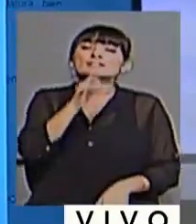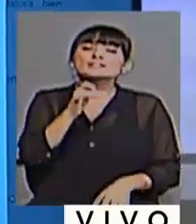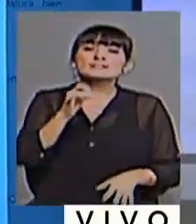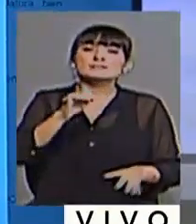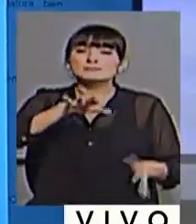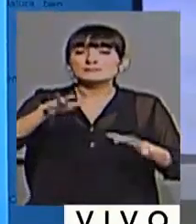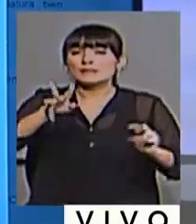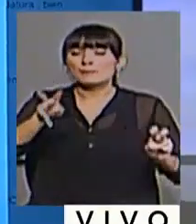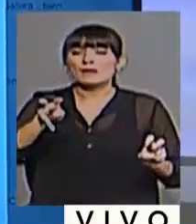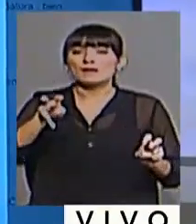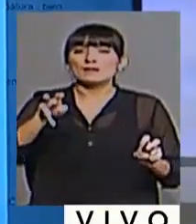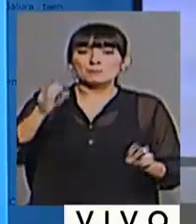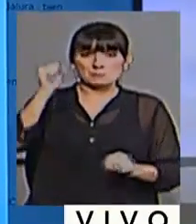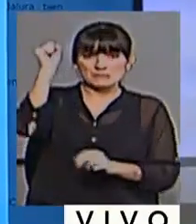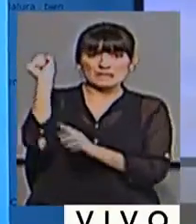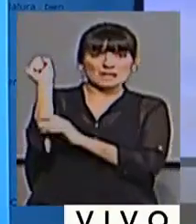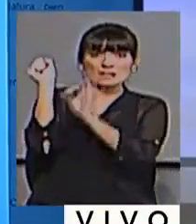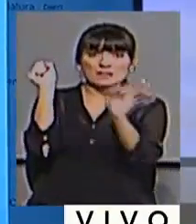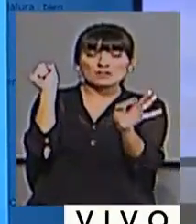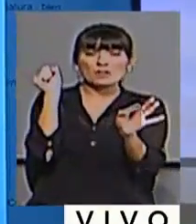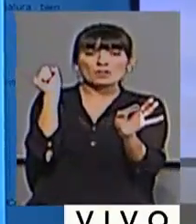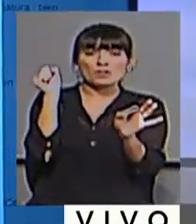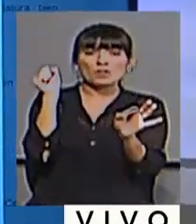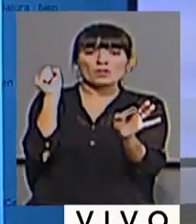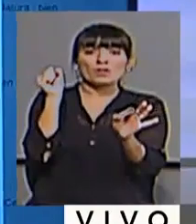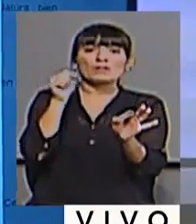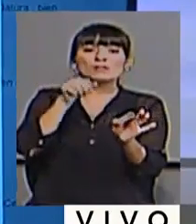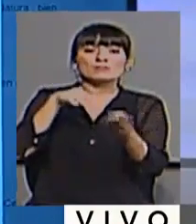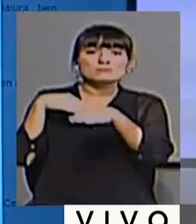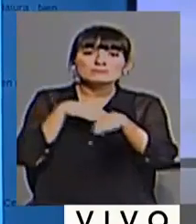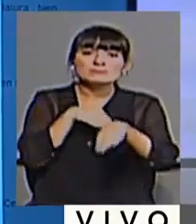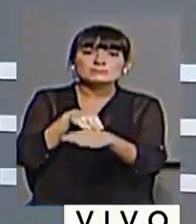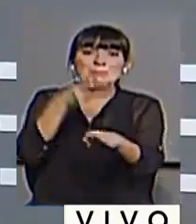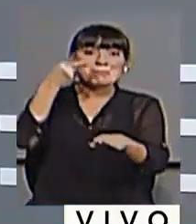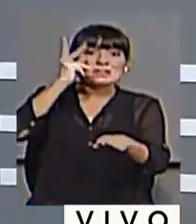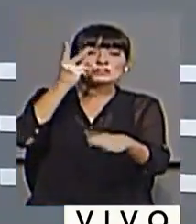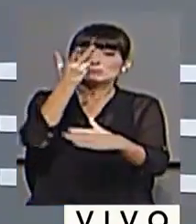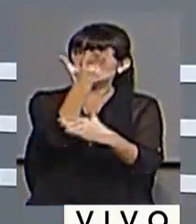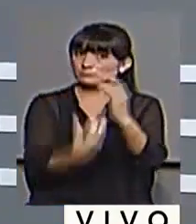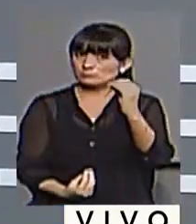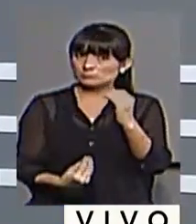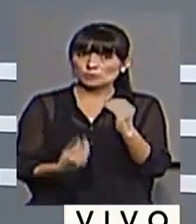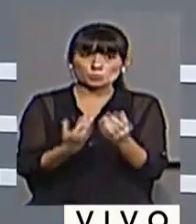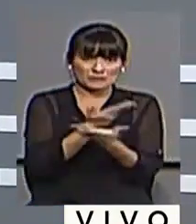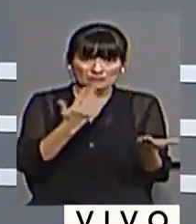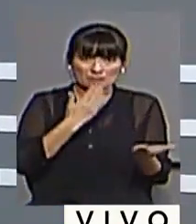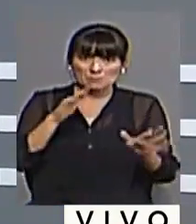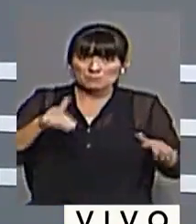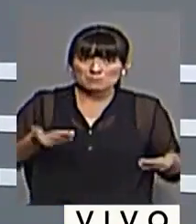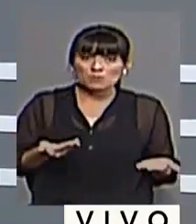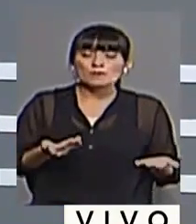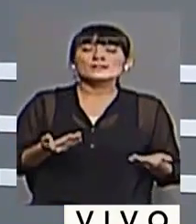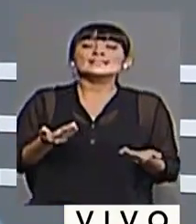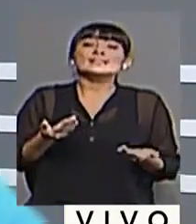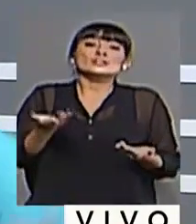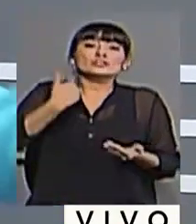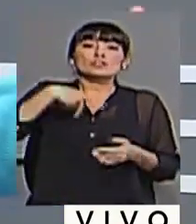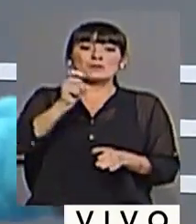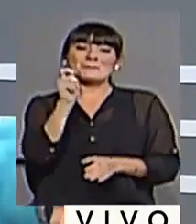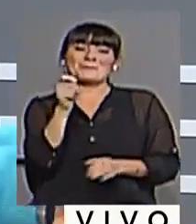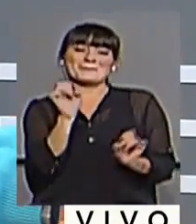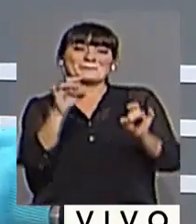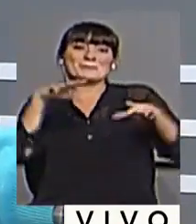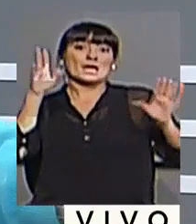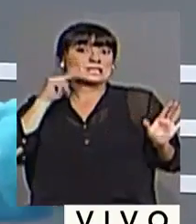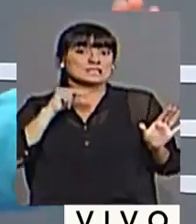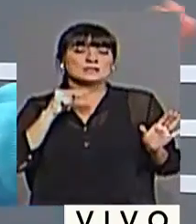Transantiago. Así es. Si ustedes fueran gobierno, ¿también terminarían con el Transantiago? Sin varitas mágicas, todos los cambios necesarios. Pero déjeme